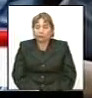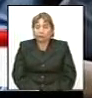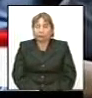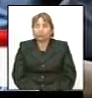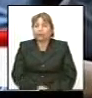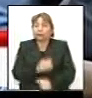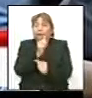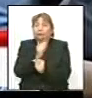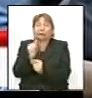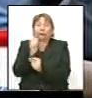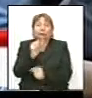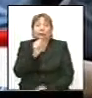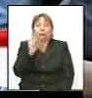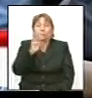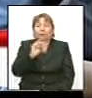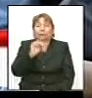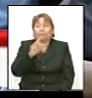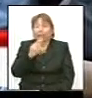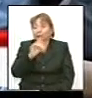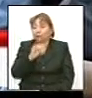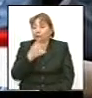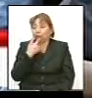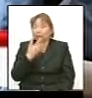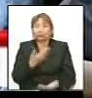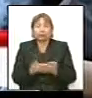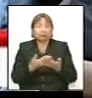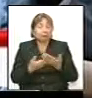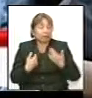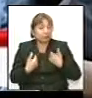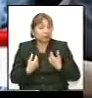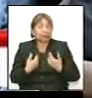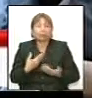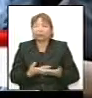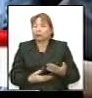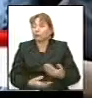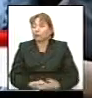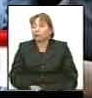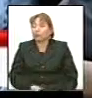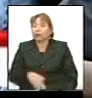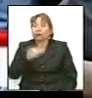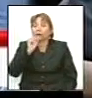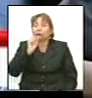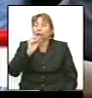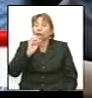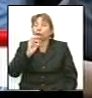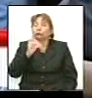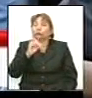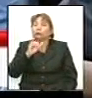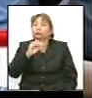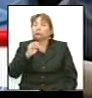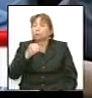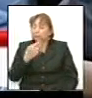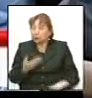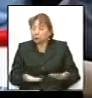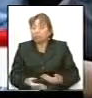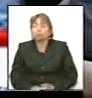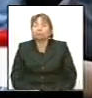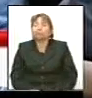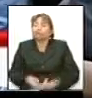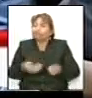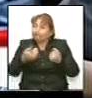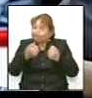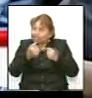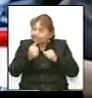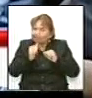martín y entonces también ese es otro otro frente entonces el osinergmin de este trato